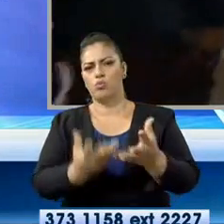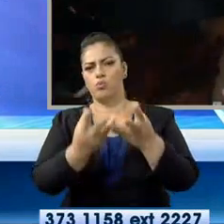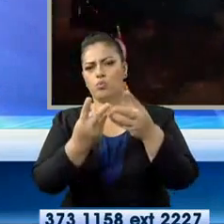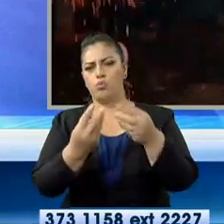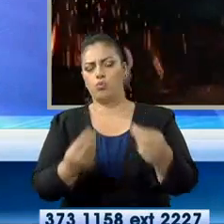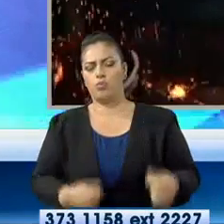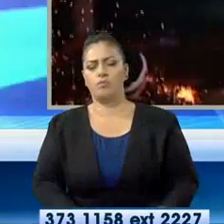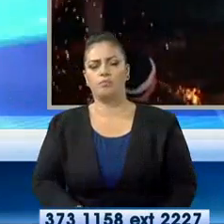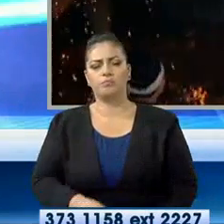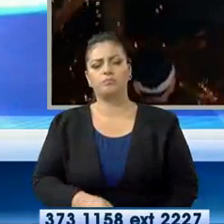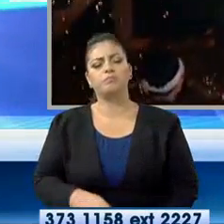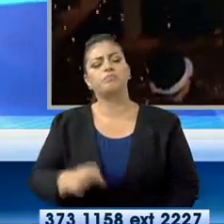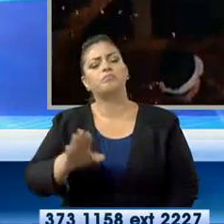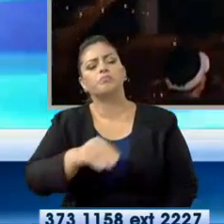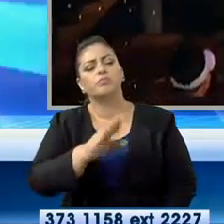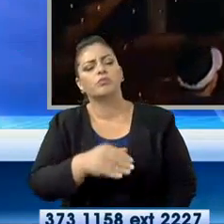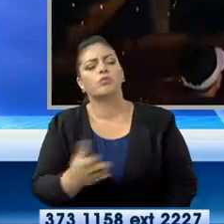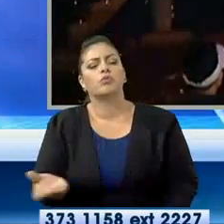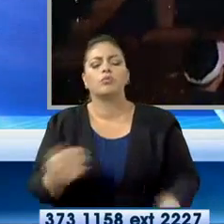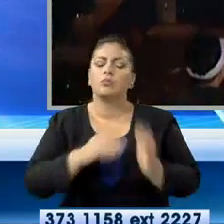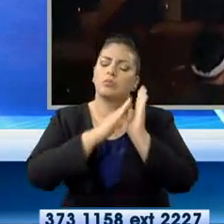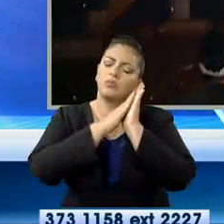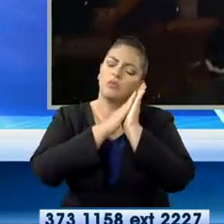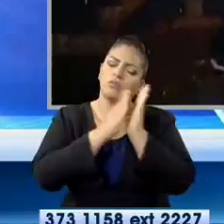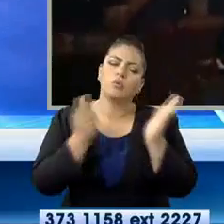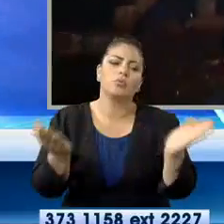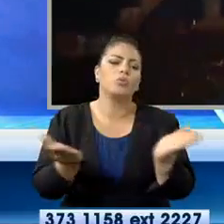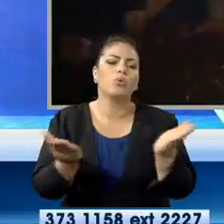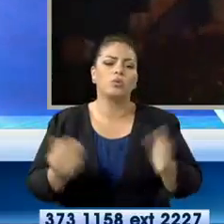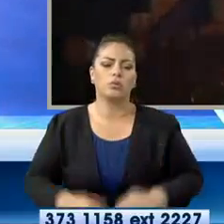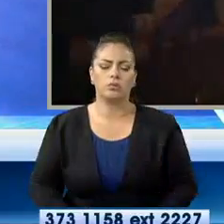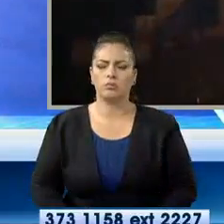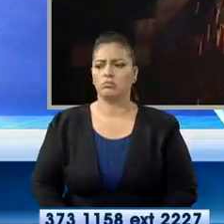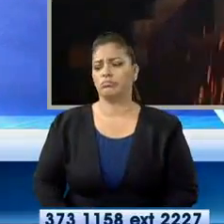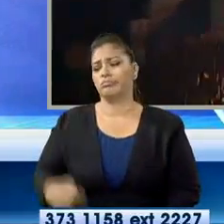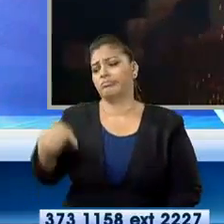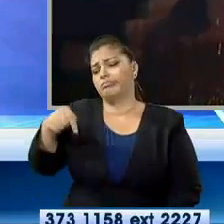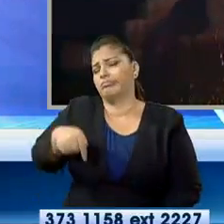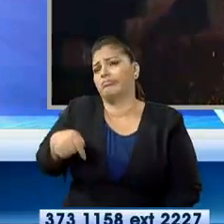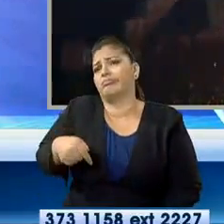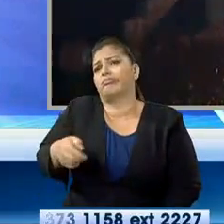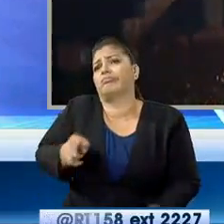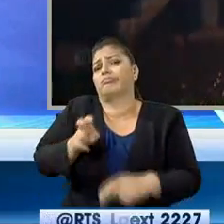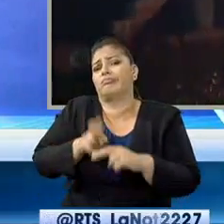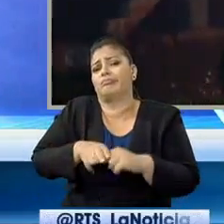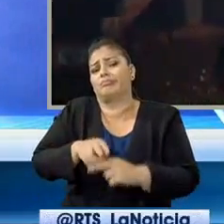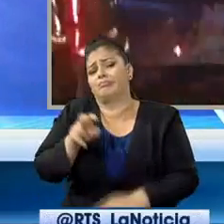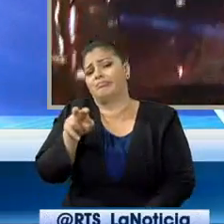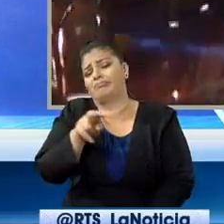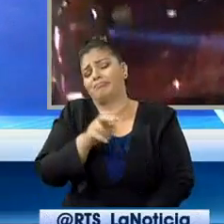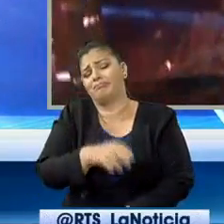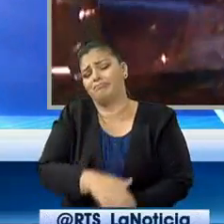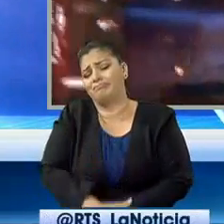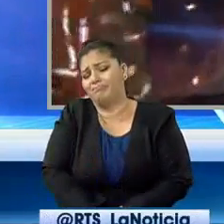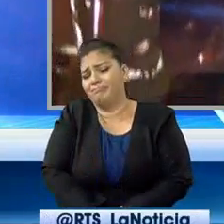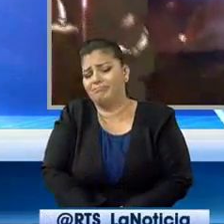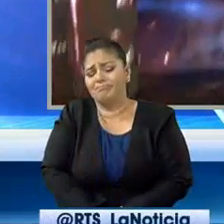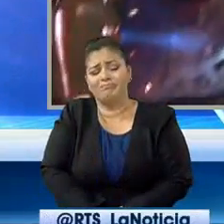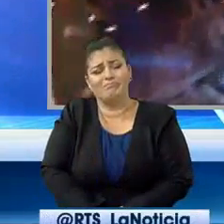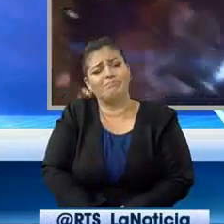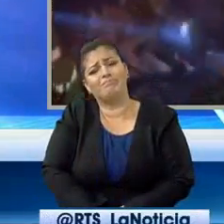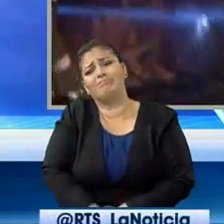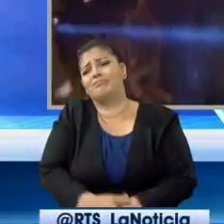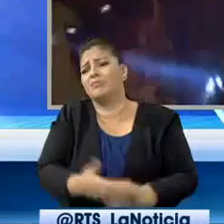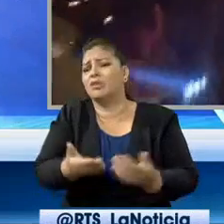Aquí sentados nomás, viendo las cosas que se habían quemado, nada más. De aquí no nos podíamos mover, recordar